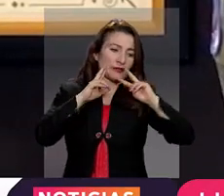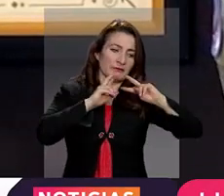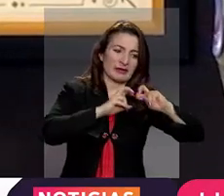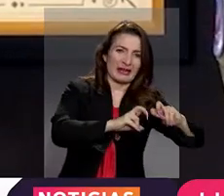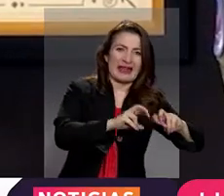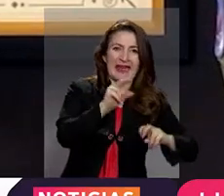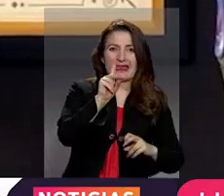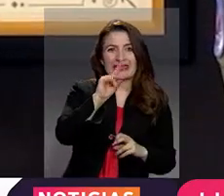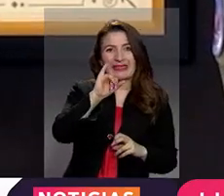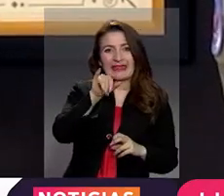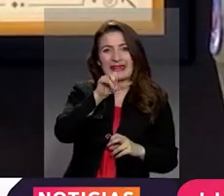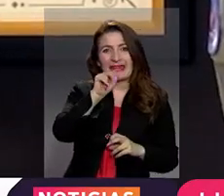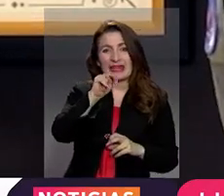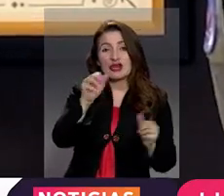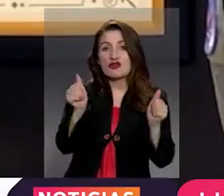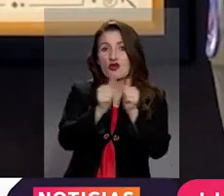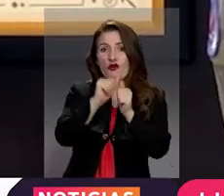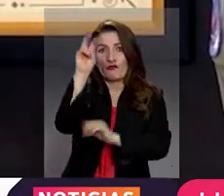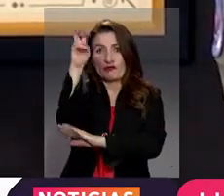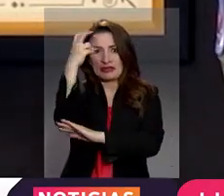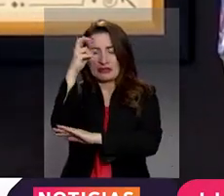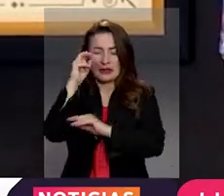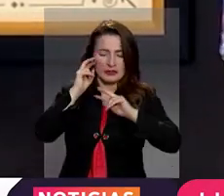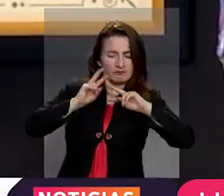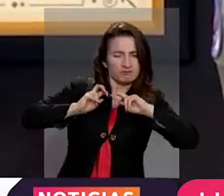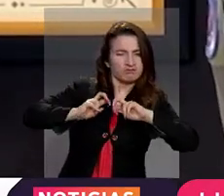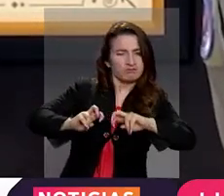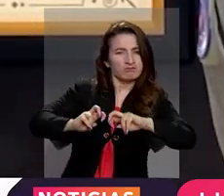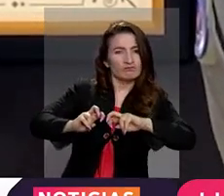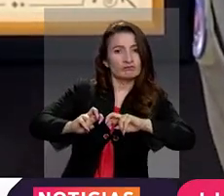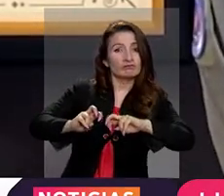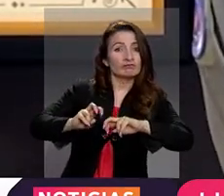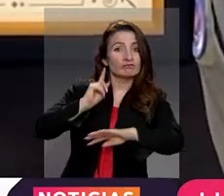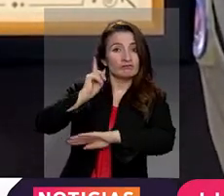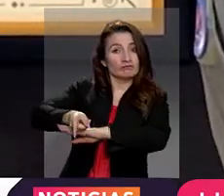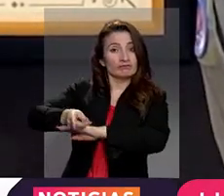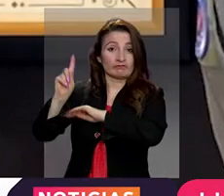DIJÍN con la Fiscalía General de la Nación se determine